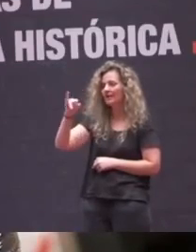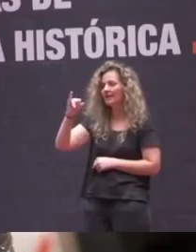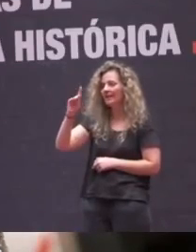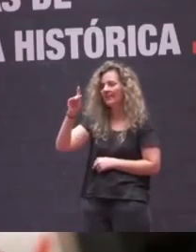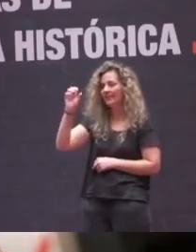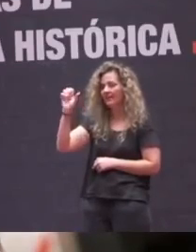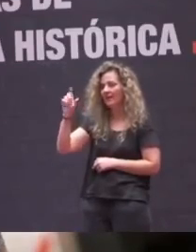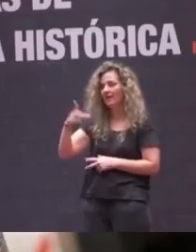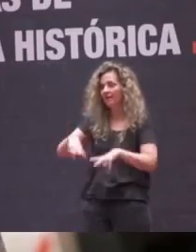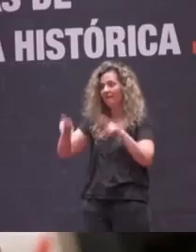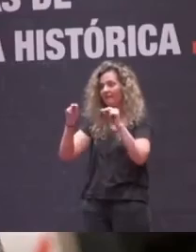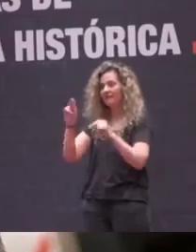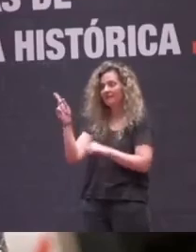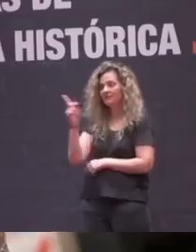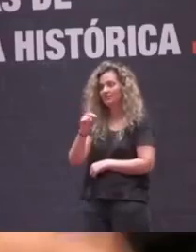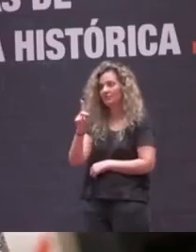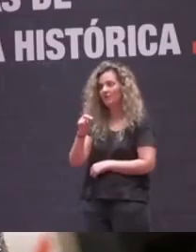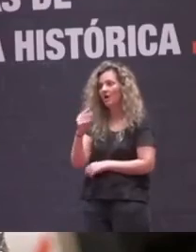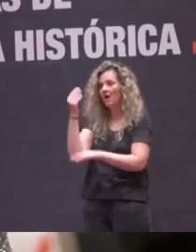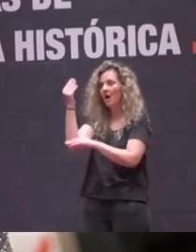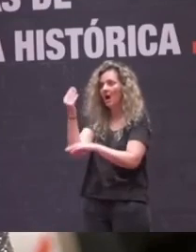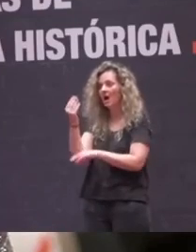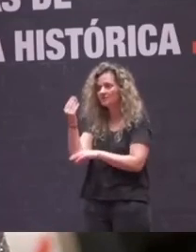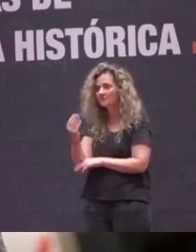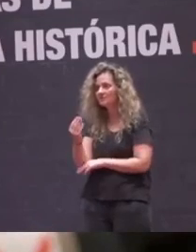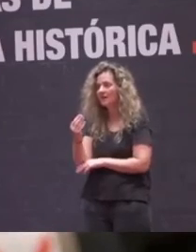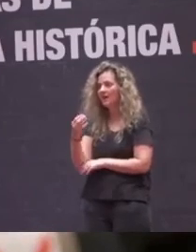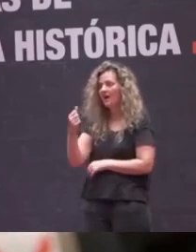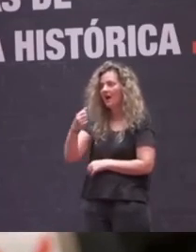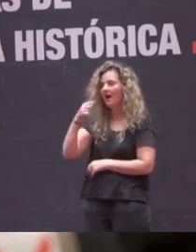que non acaba. E as estatuas de Abraham e Isaac, etc.